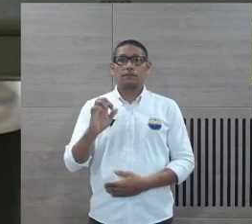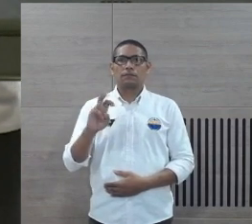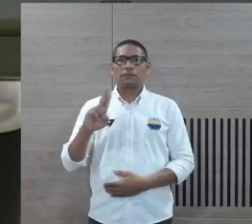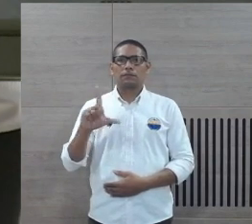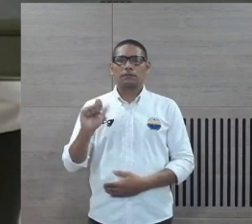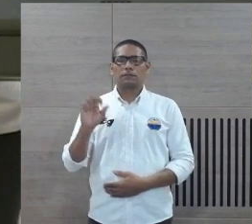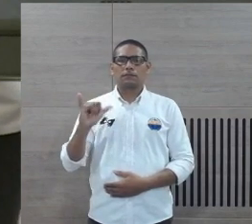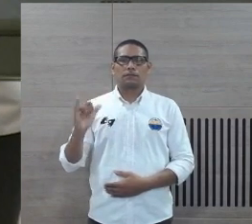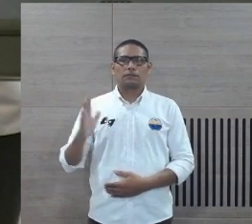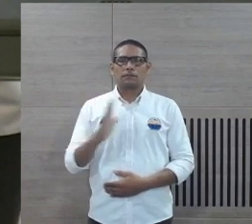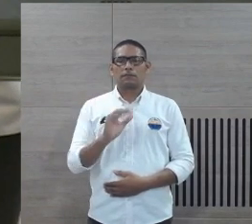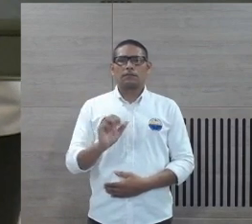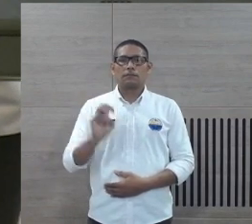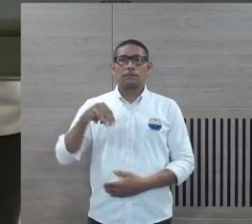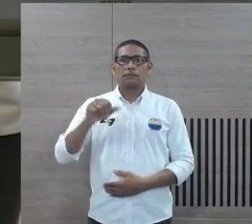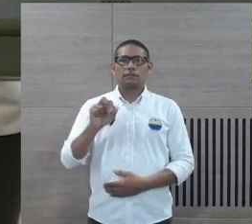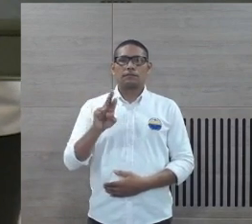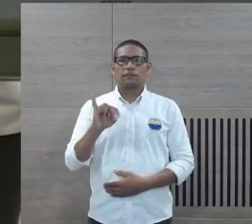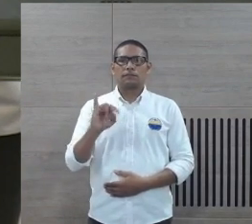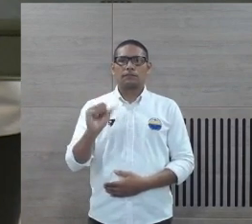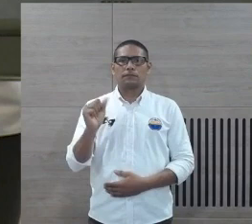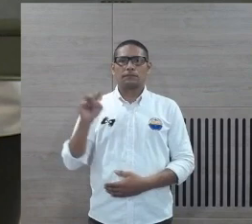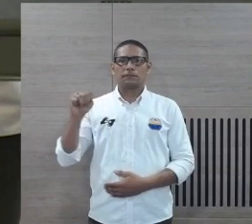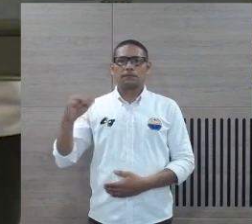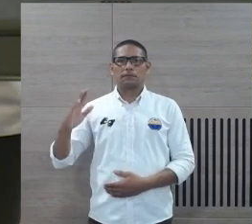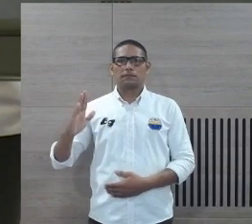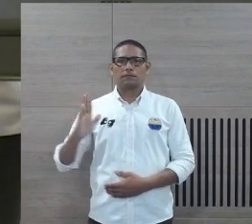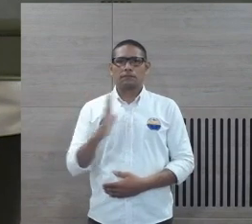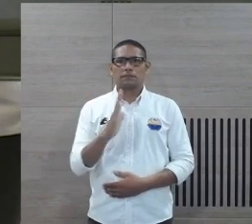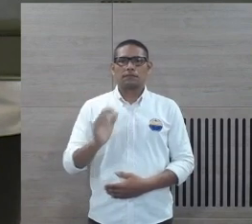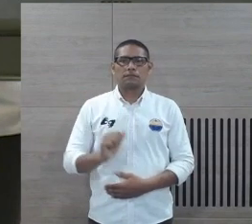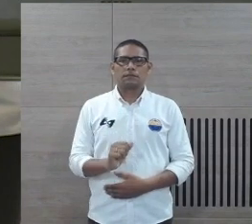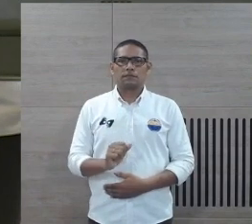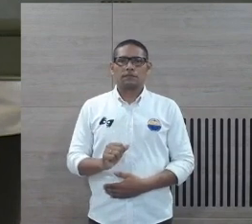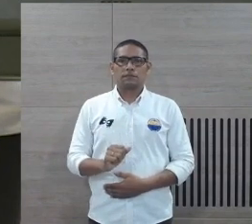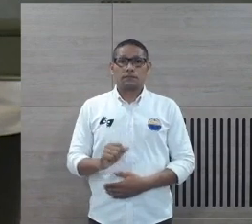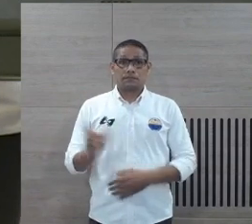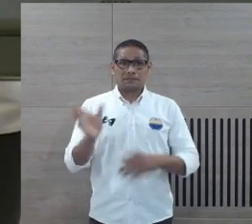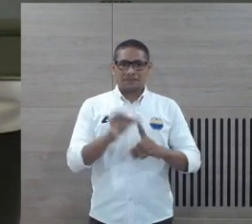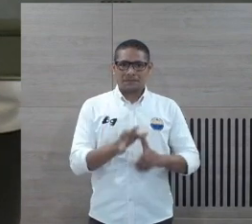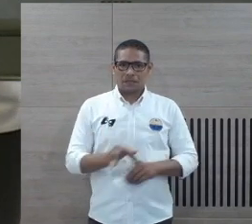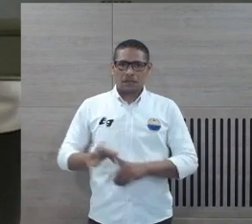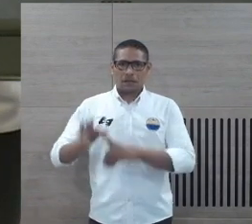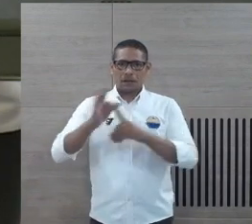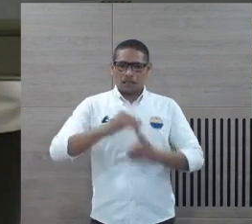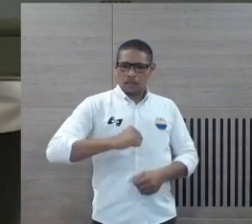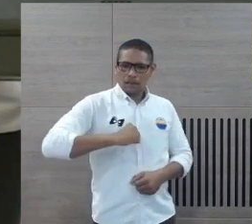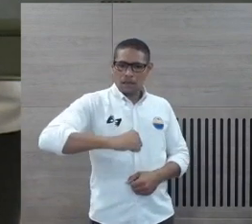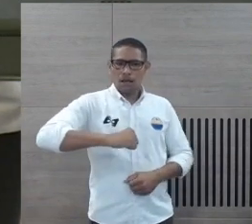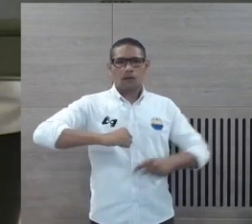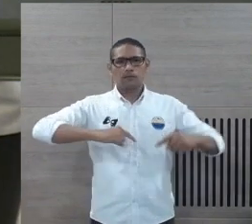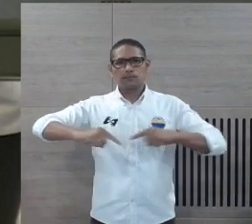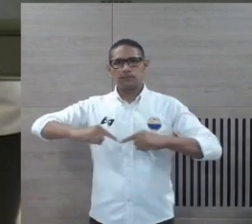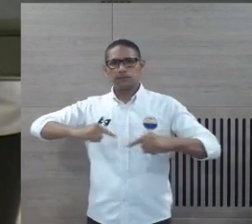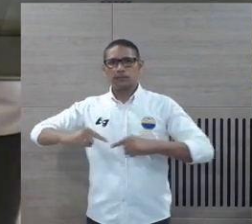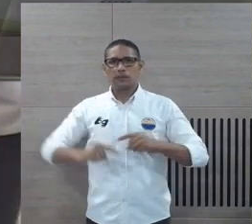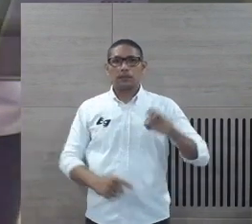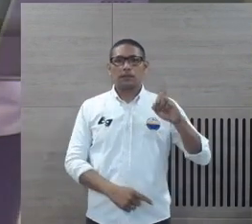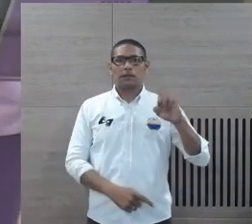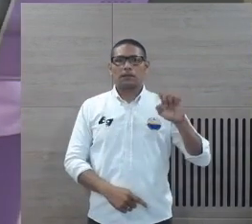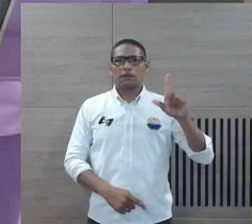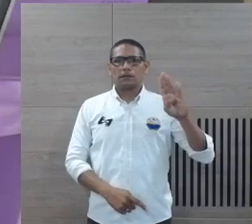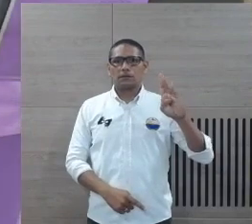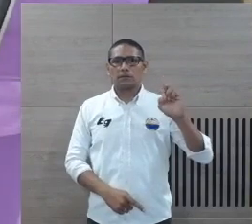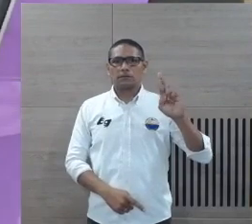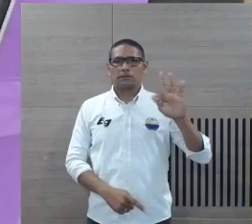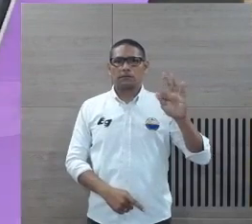Sablet Arbilla. Especialista en Derecho Administrativo, Edilberto Samir Choles Tirado. Especialista en Derecho Procesal,